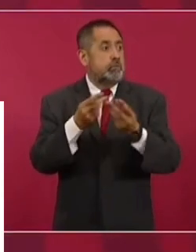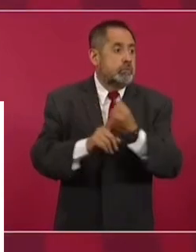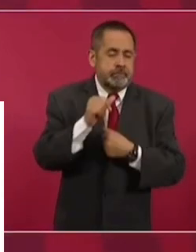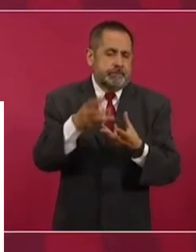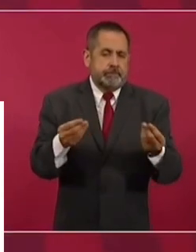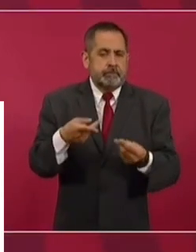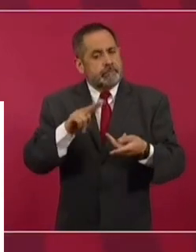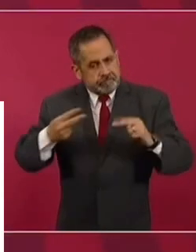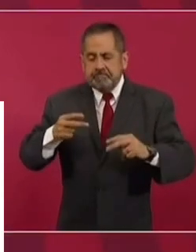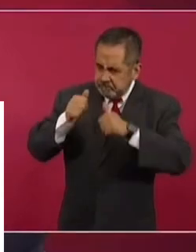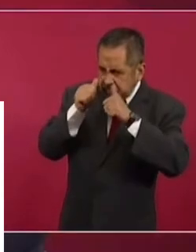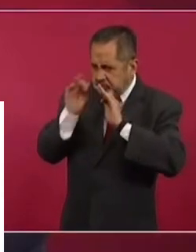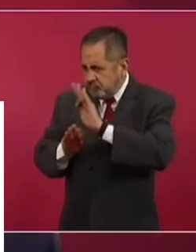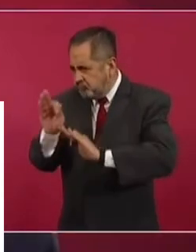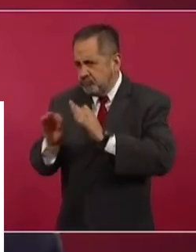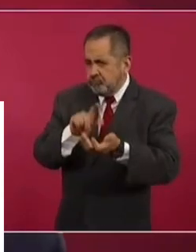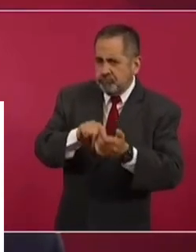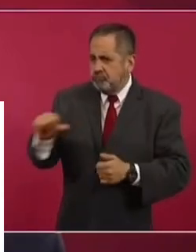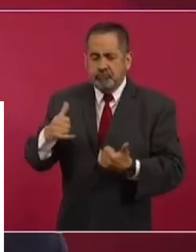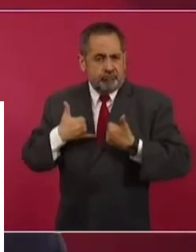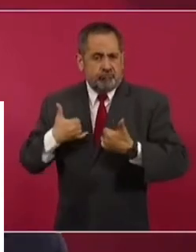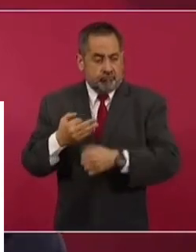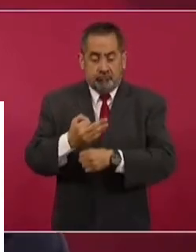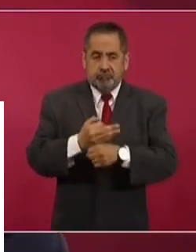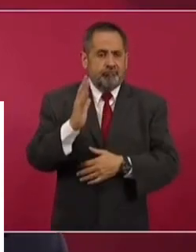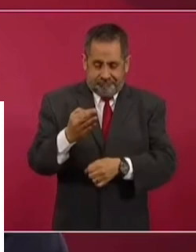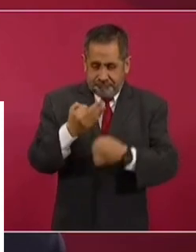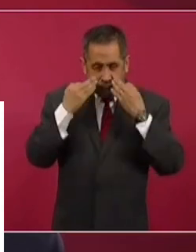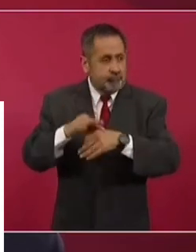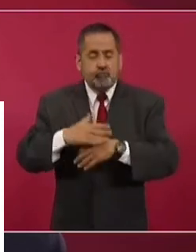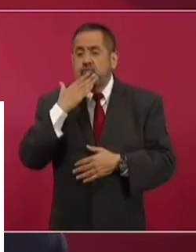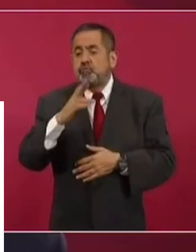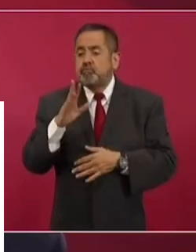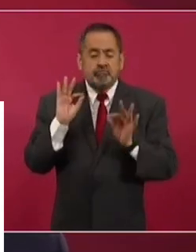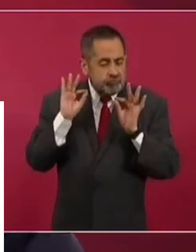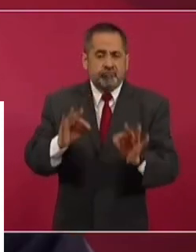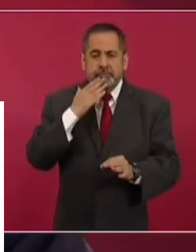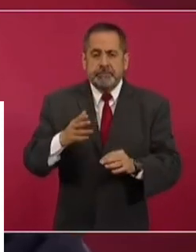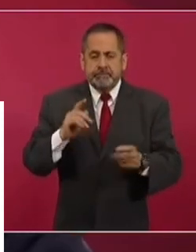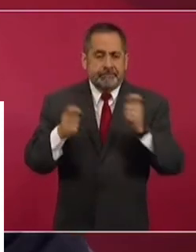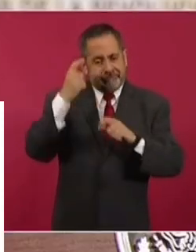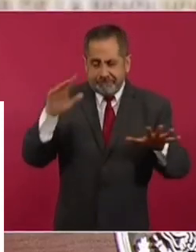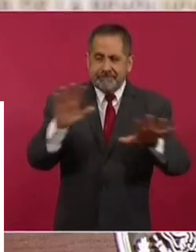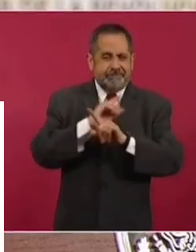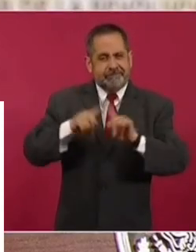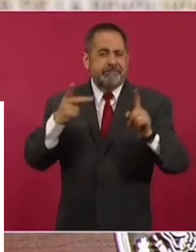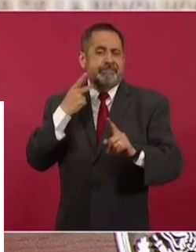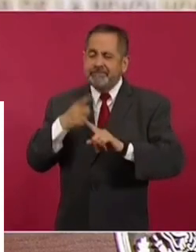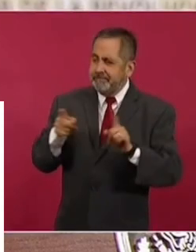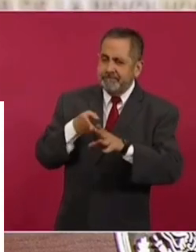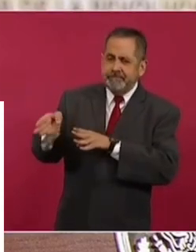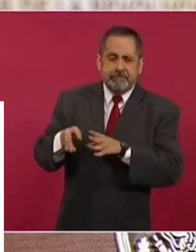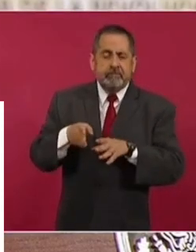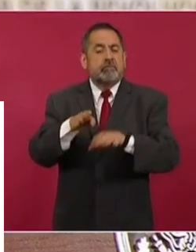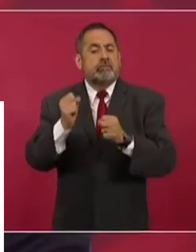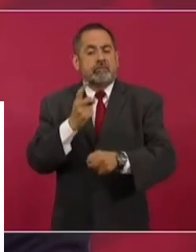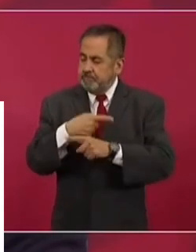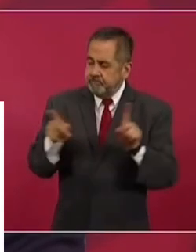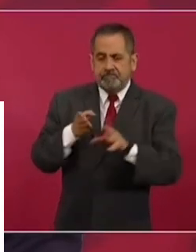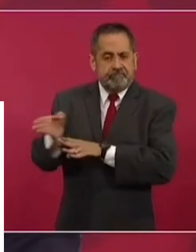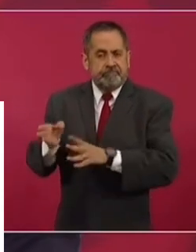resolver el problema? Nosotros estamos teniendo ya buenos resultados porque cambiamos completamente la política en materia de